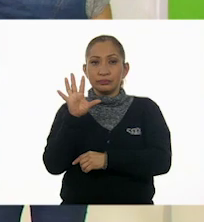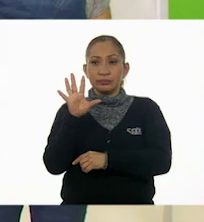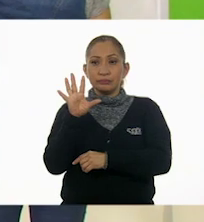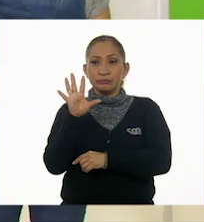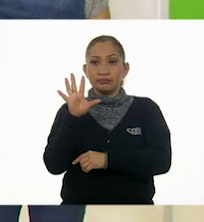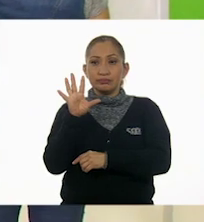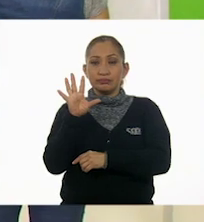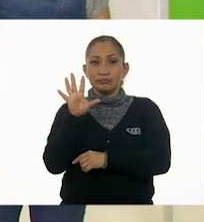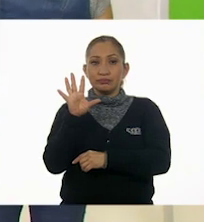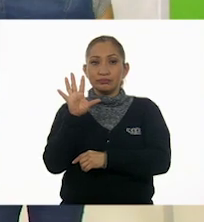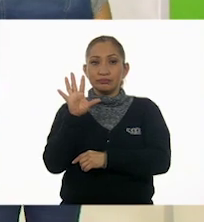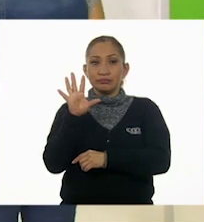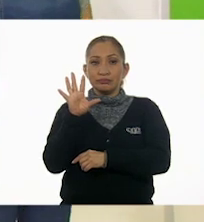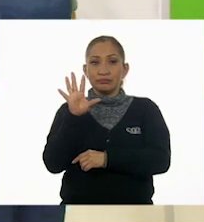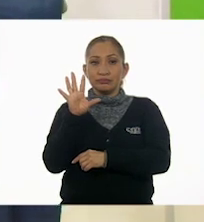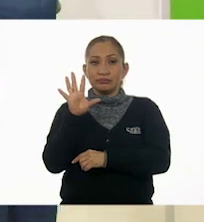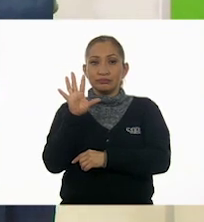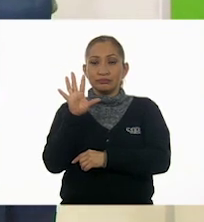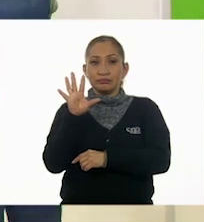y